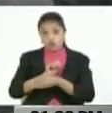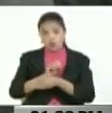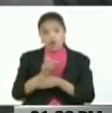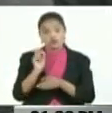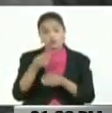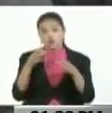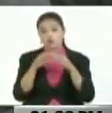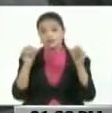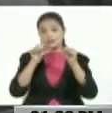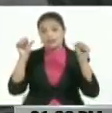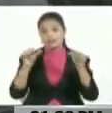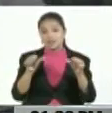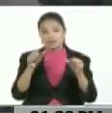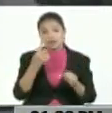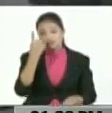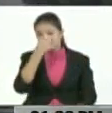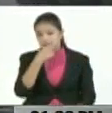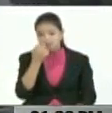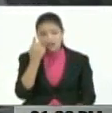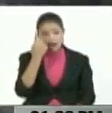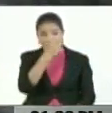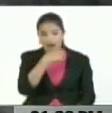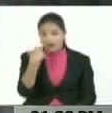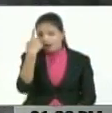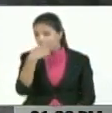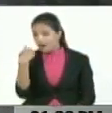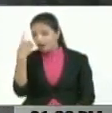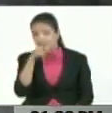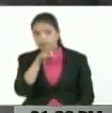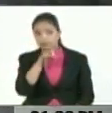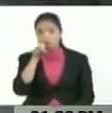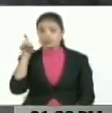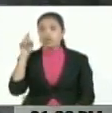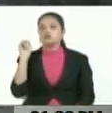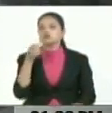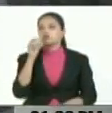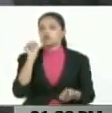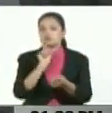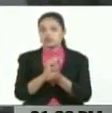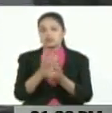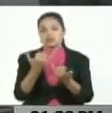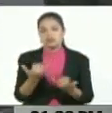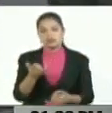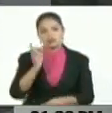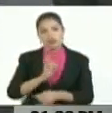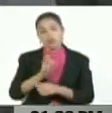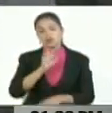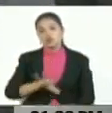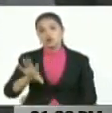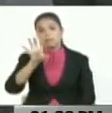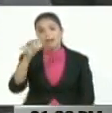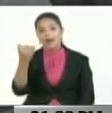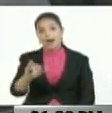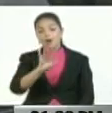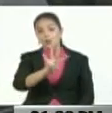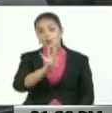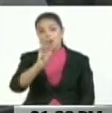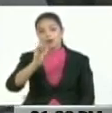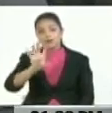equipos de sistema de identificación de rostro, determinar pues todas las detenciones que sean necesarias. En todo el país tenemos